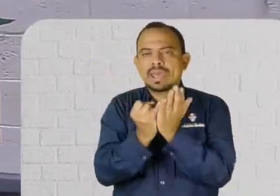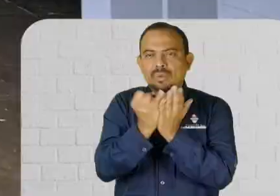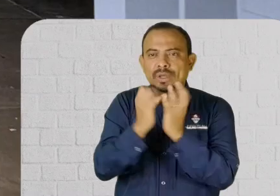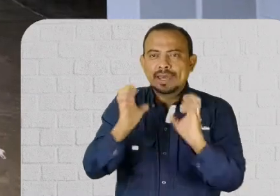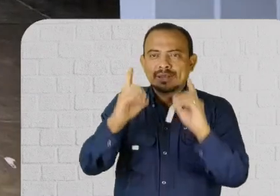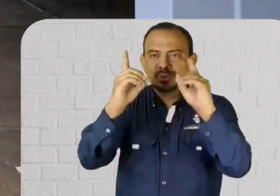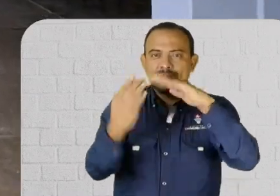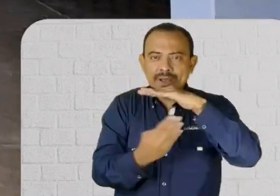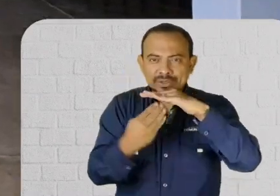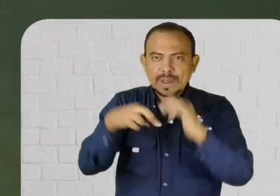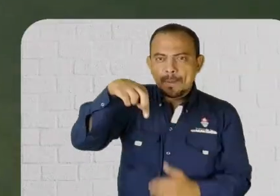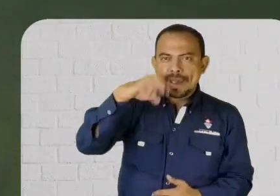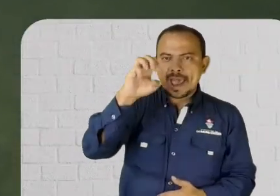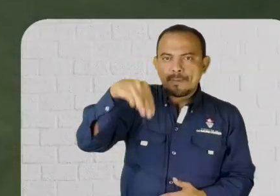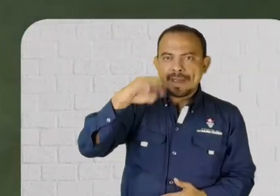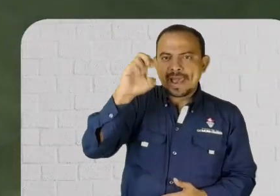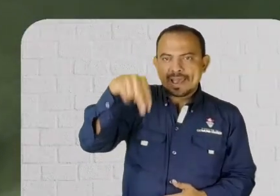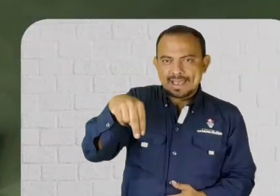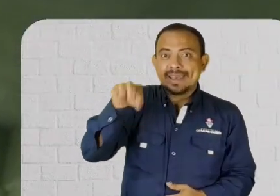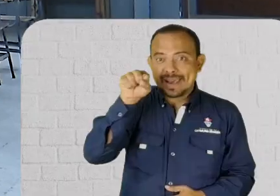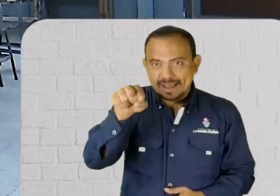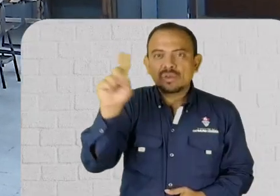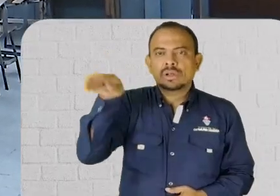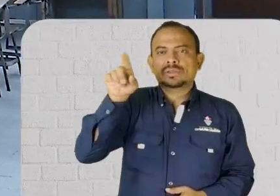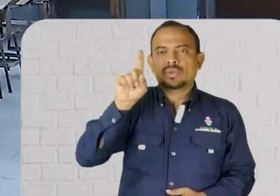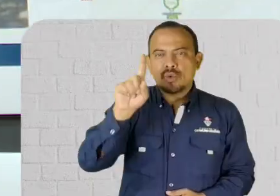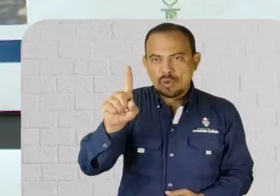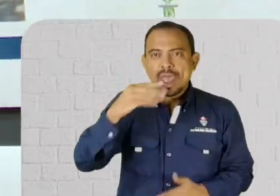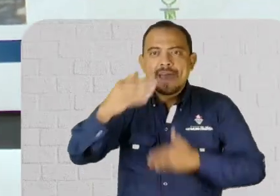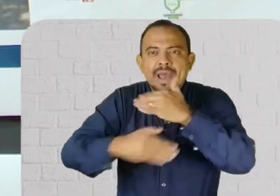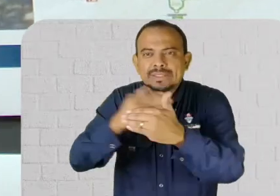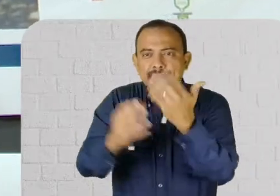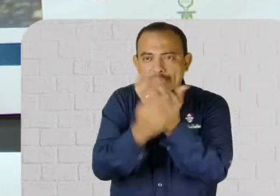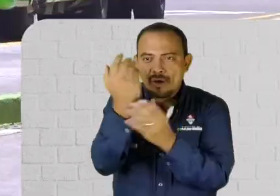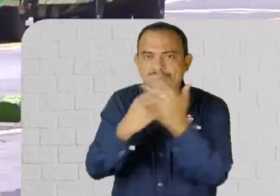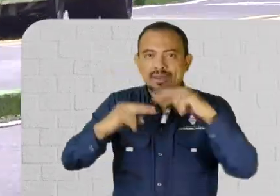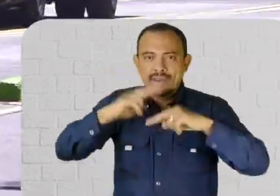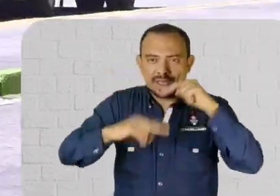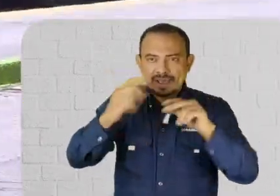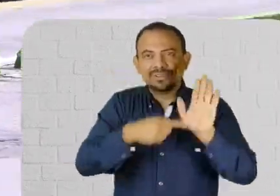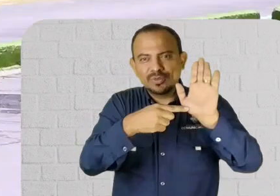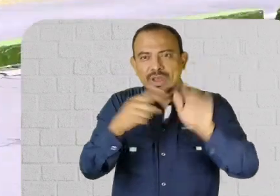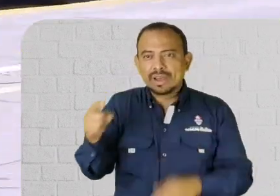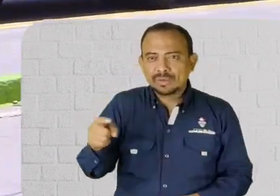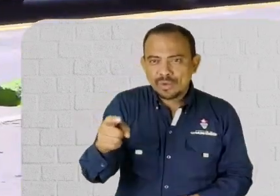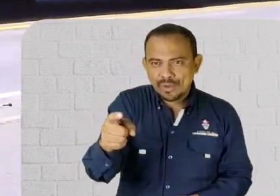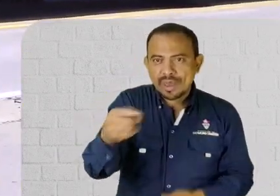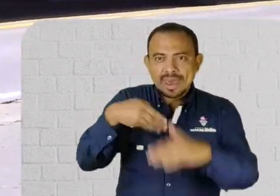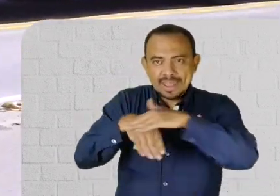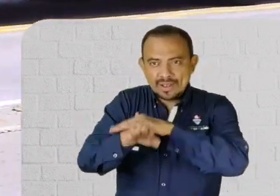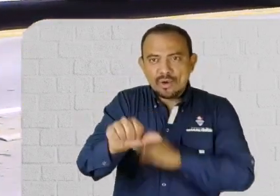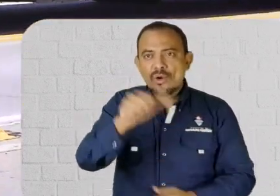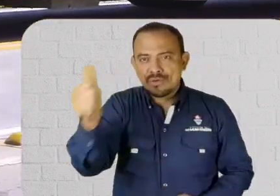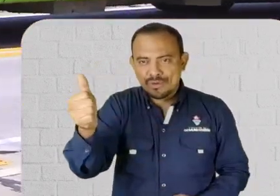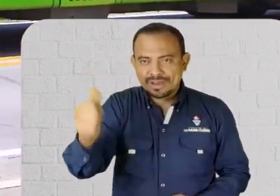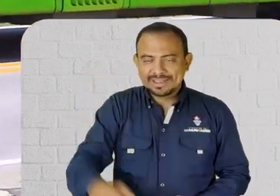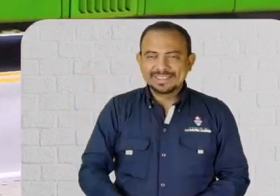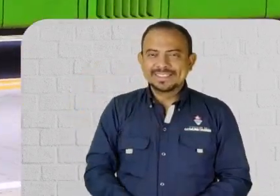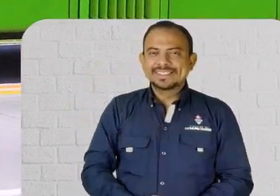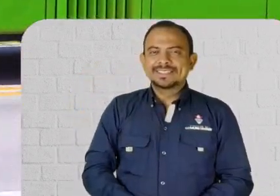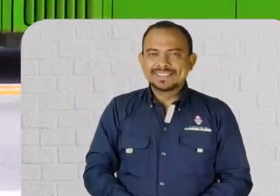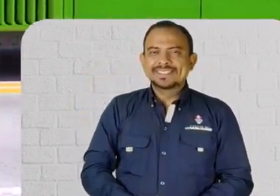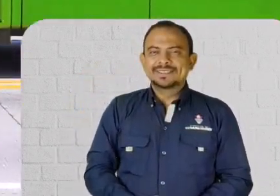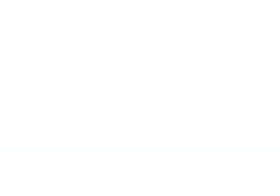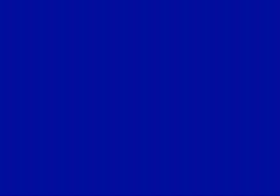el Instituto de Educación Básica, PEMEM, Zona 1, y el avance de obra en la construcción de estaciones de Transmetro, entre otros.